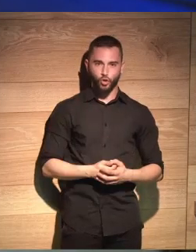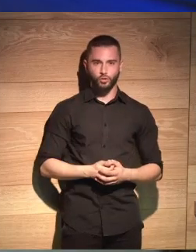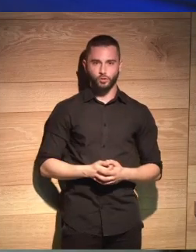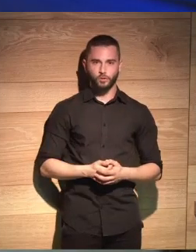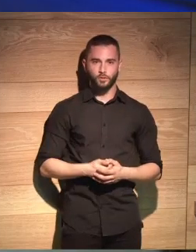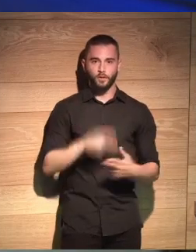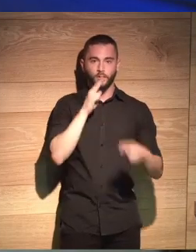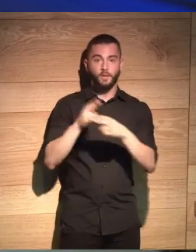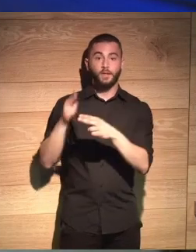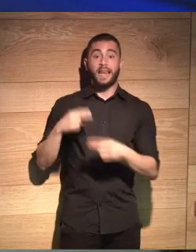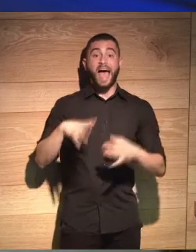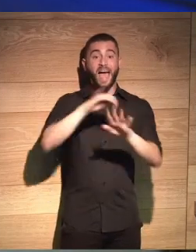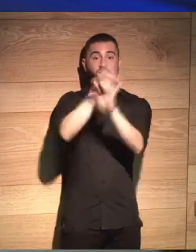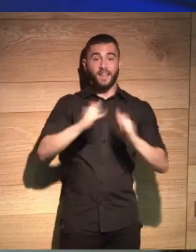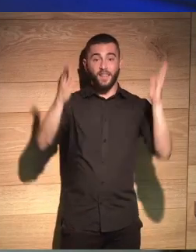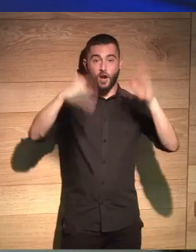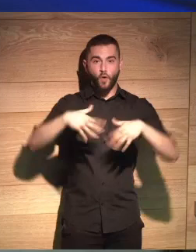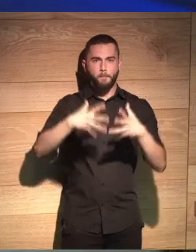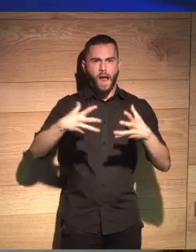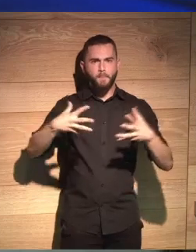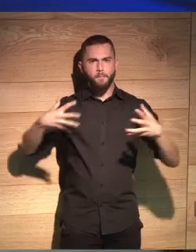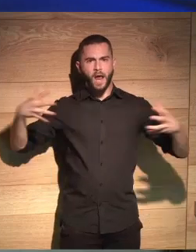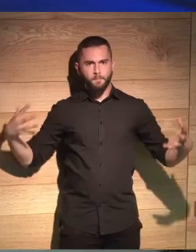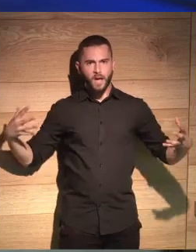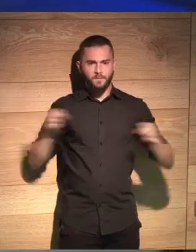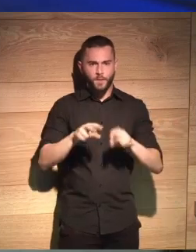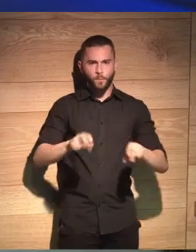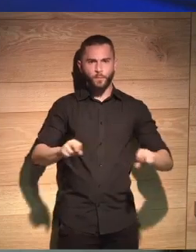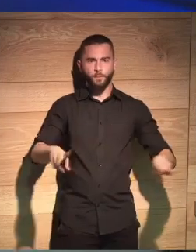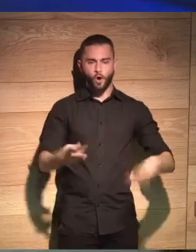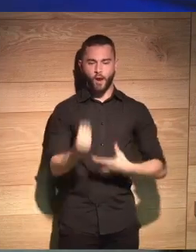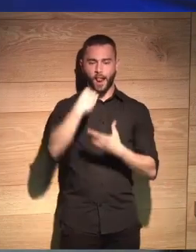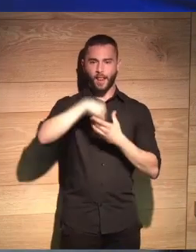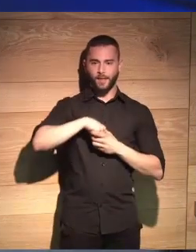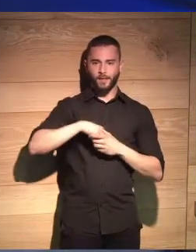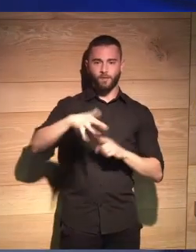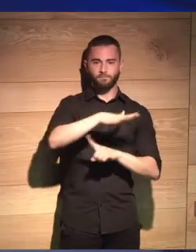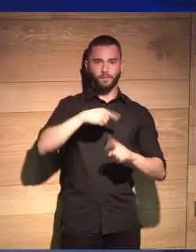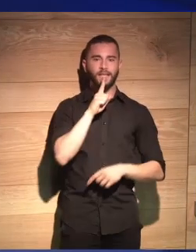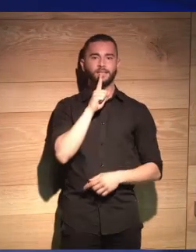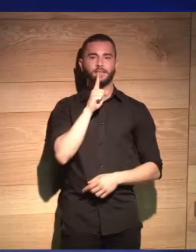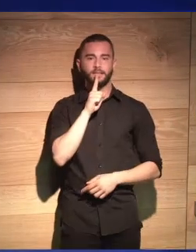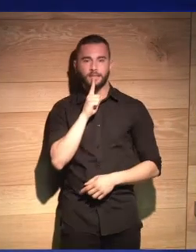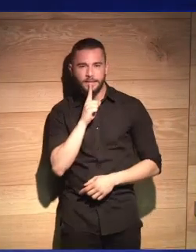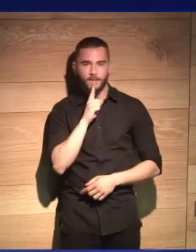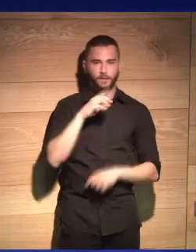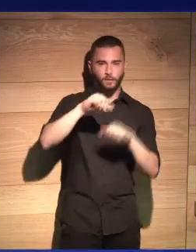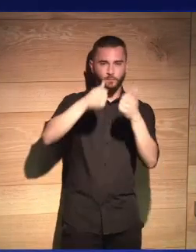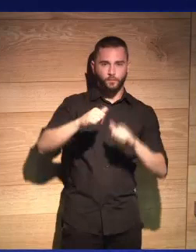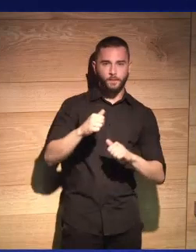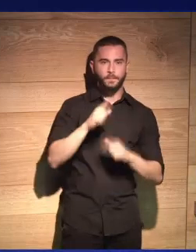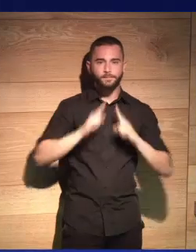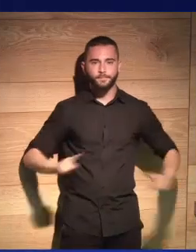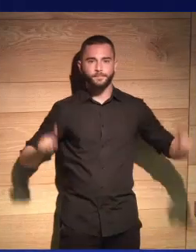La infelicidad crece lentamente, merodea en tu interior, en silencio, de manera surrepticia.